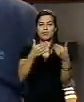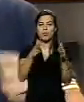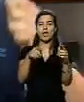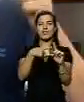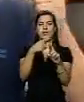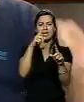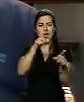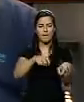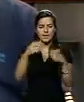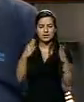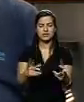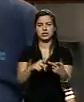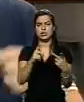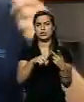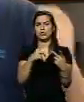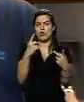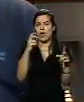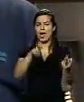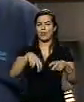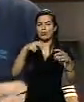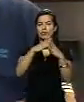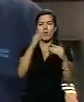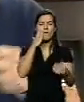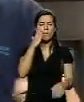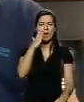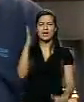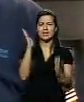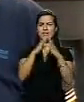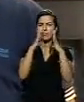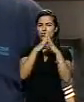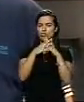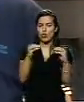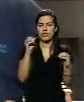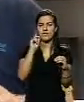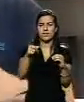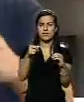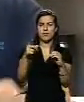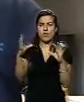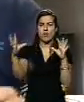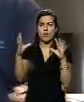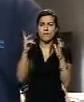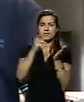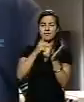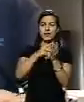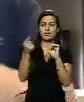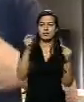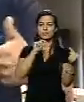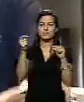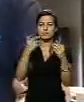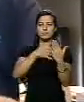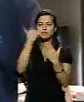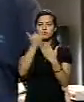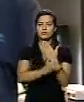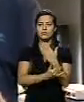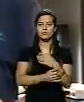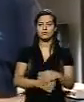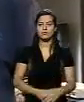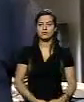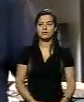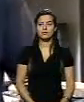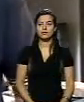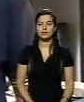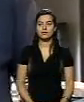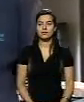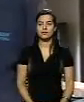los campesinos, los agricultores, las amas de casa, estemos sumados pues a la discusión de este proyecto para presentar propuestas.